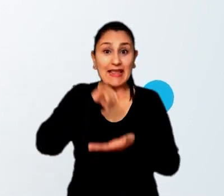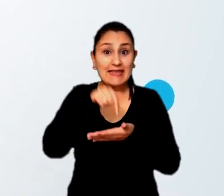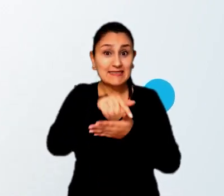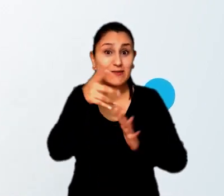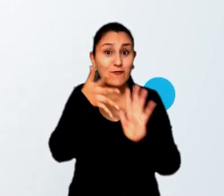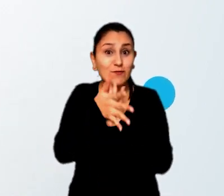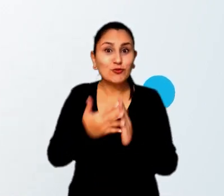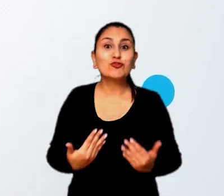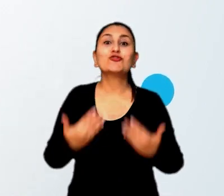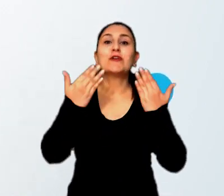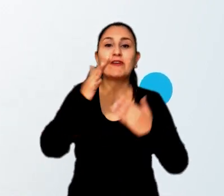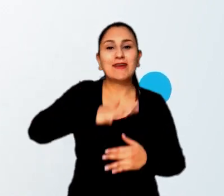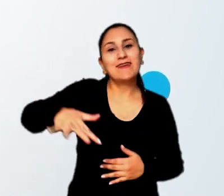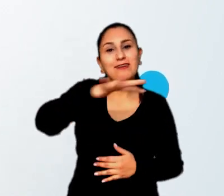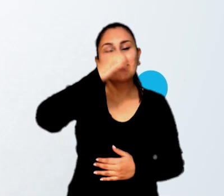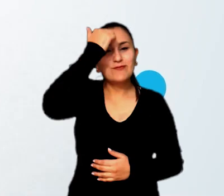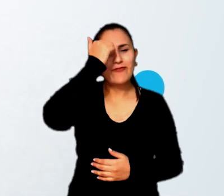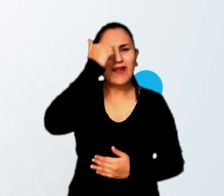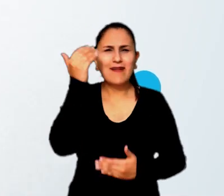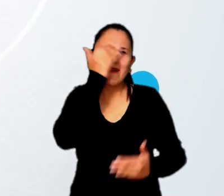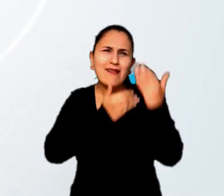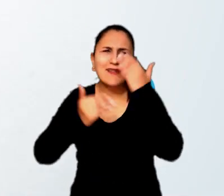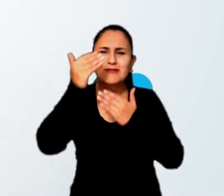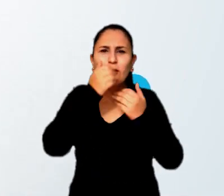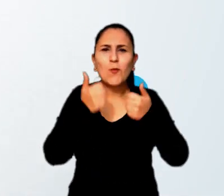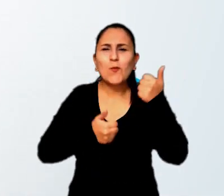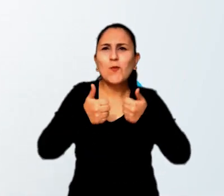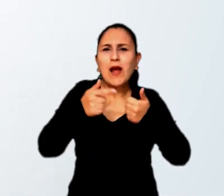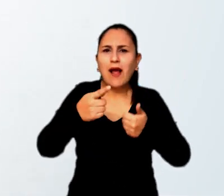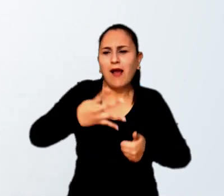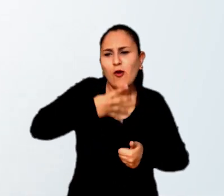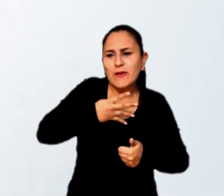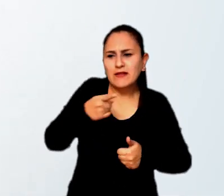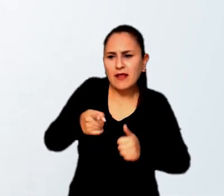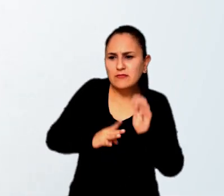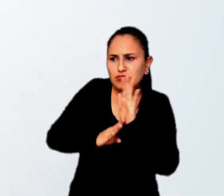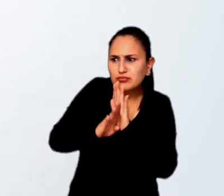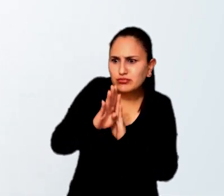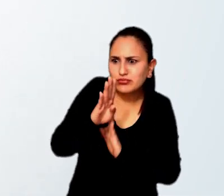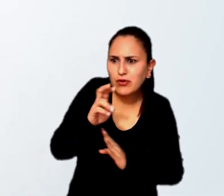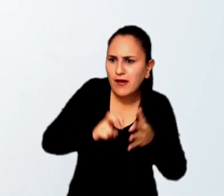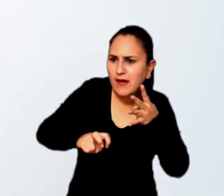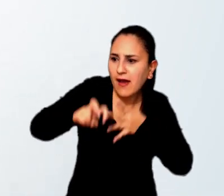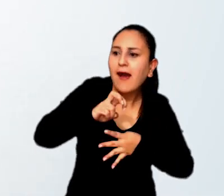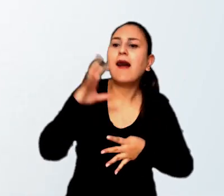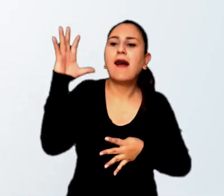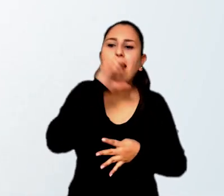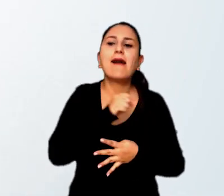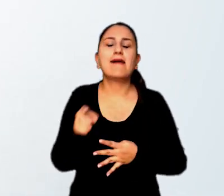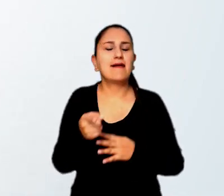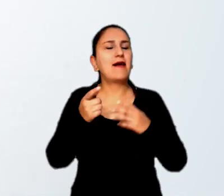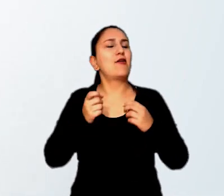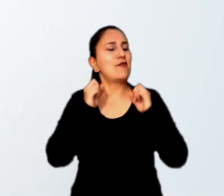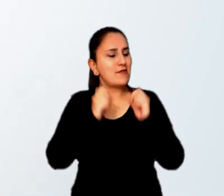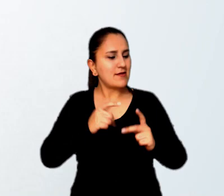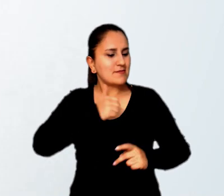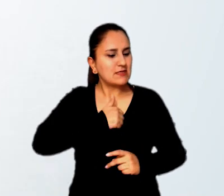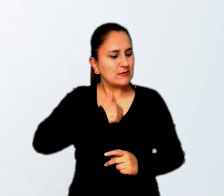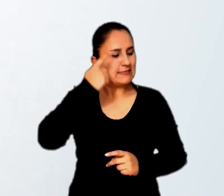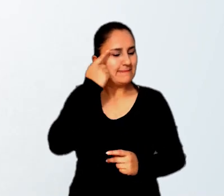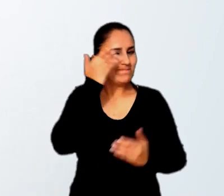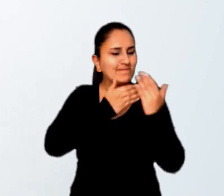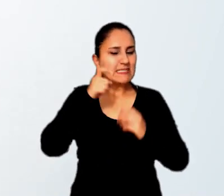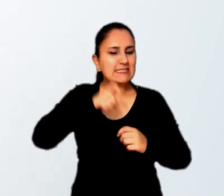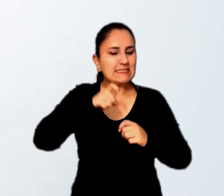el grado de desarrollo de diferentes competencias en los estudiantes para así inferir qué procesos están o no llevando a